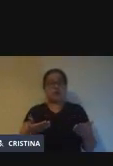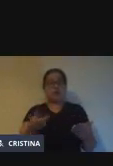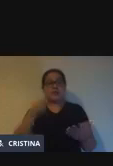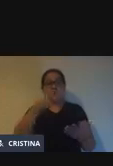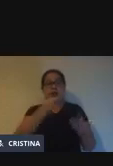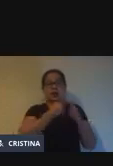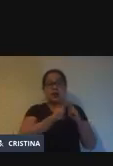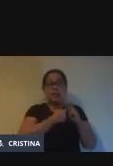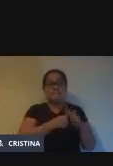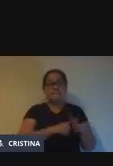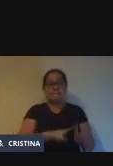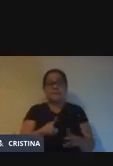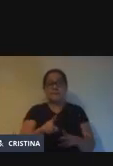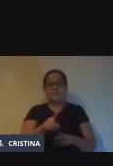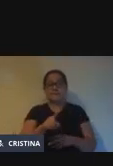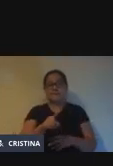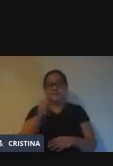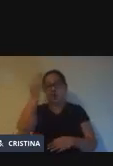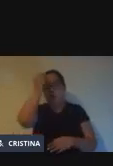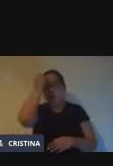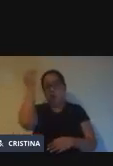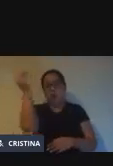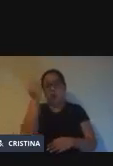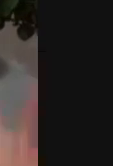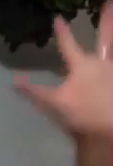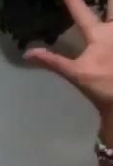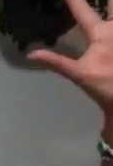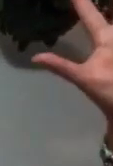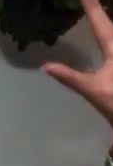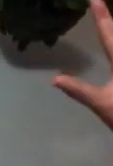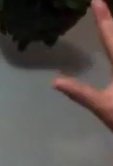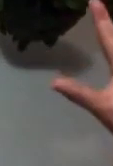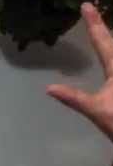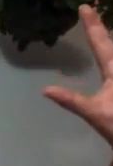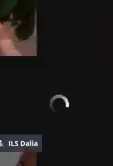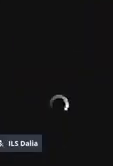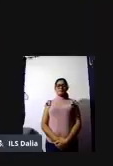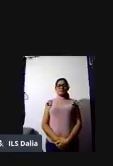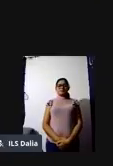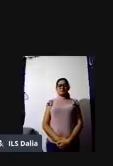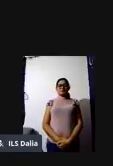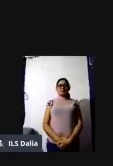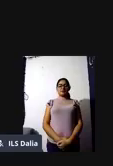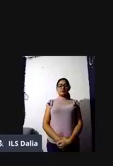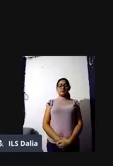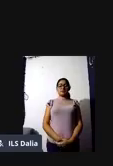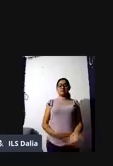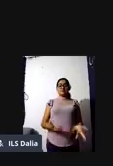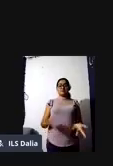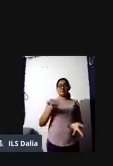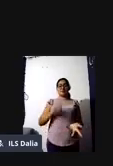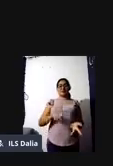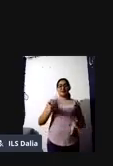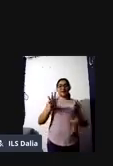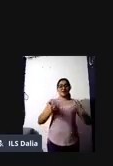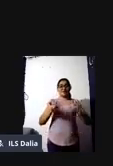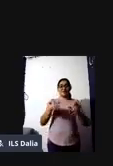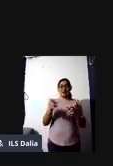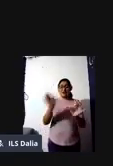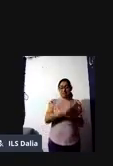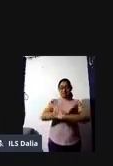reacción terrible para decir, ¡ah! ¿No? Y entonces todos reaccionamos de manera,